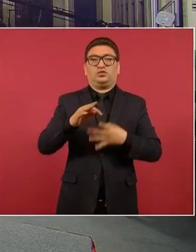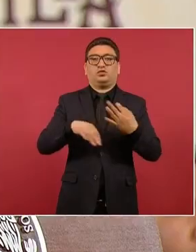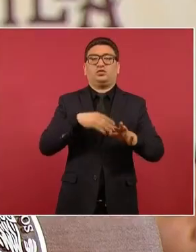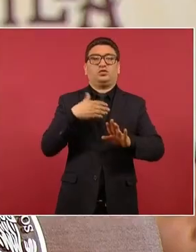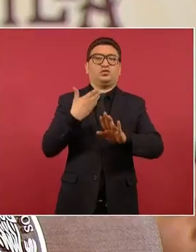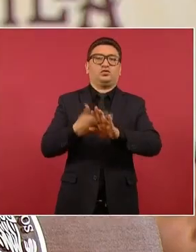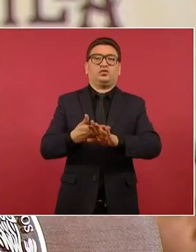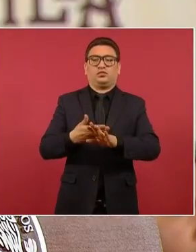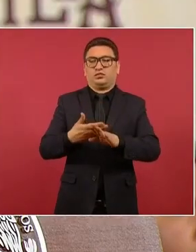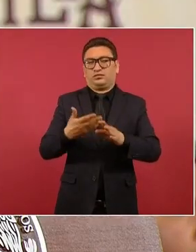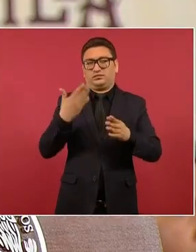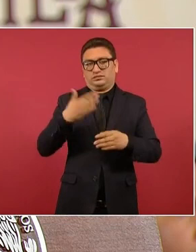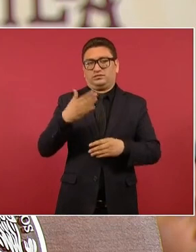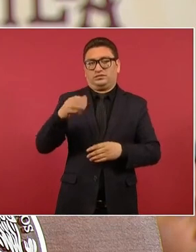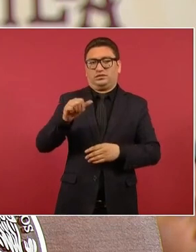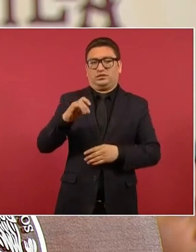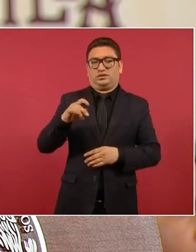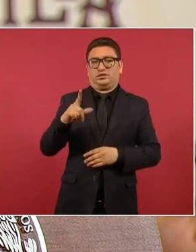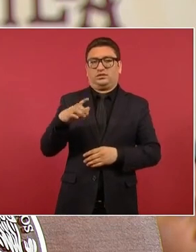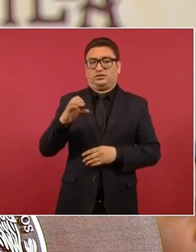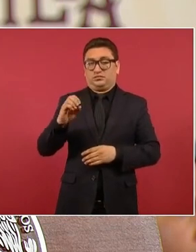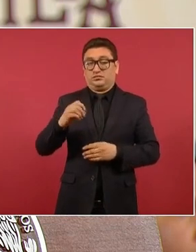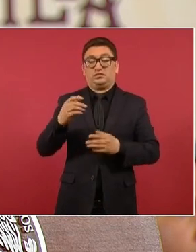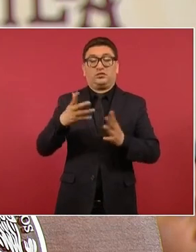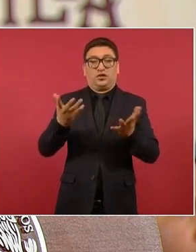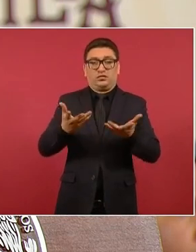obras que emprende el presidente de la República.